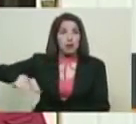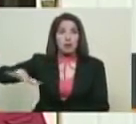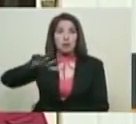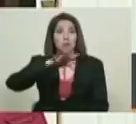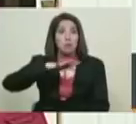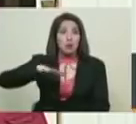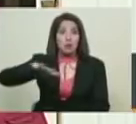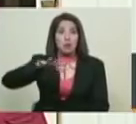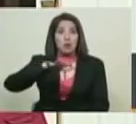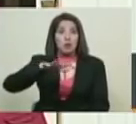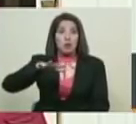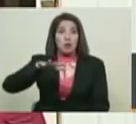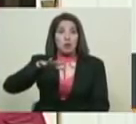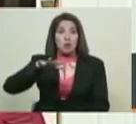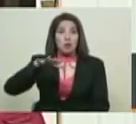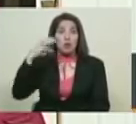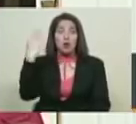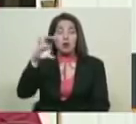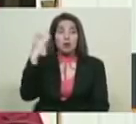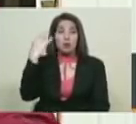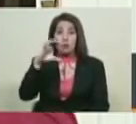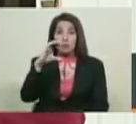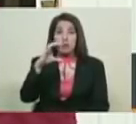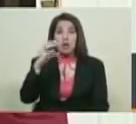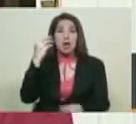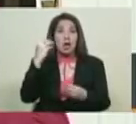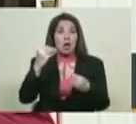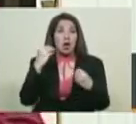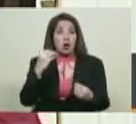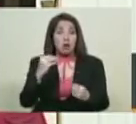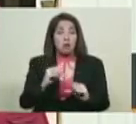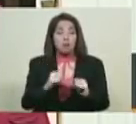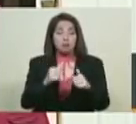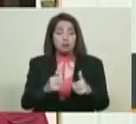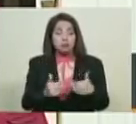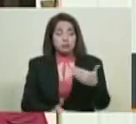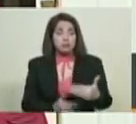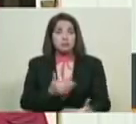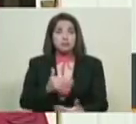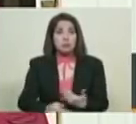las guerrillas que dieron un paso definitivamente hacia la política, hacia la paz.